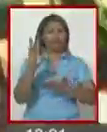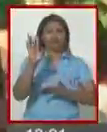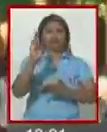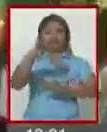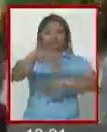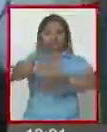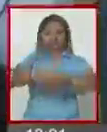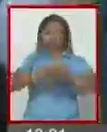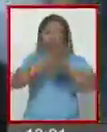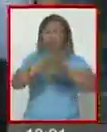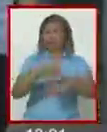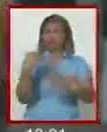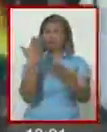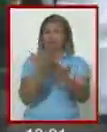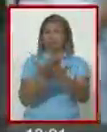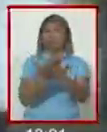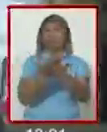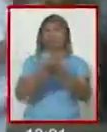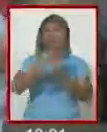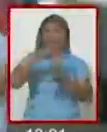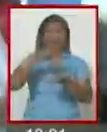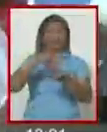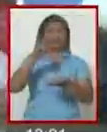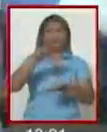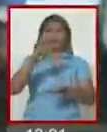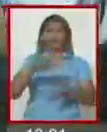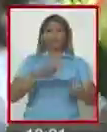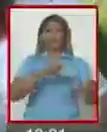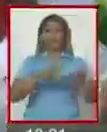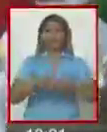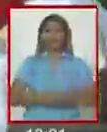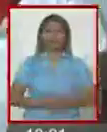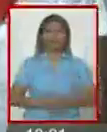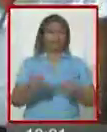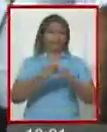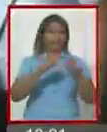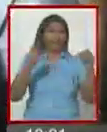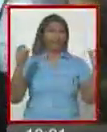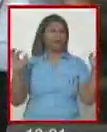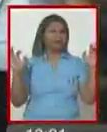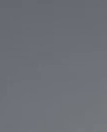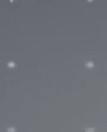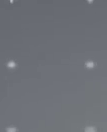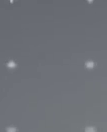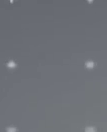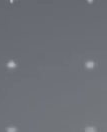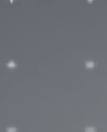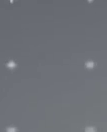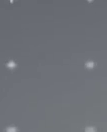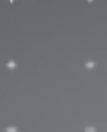las siete de la noche lo marcial diga la plaza 24 de septiembre donde se realizará la gran concentración